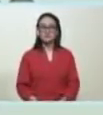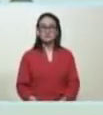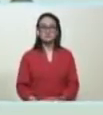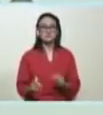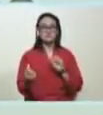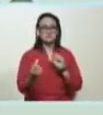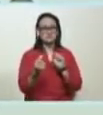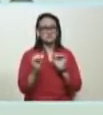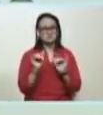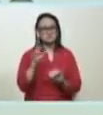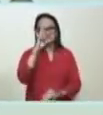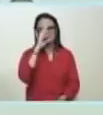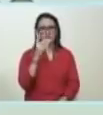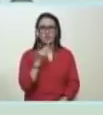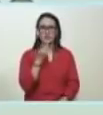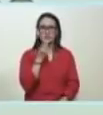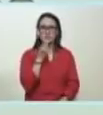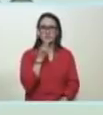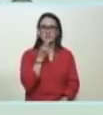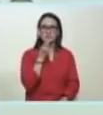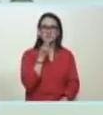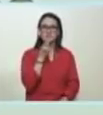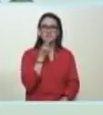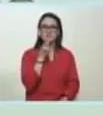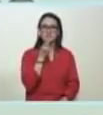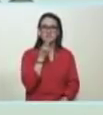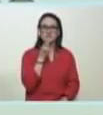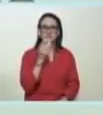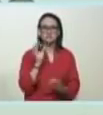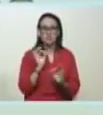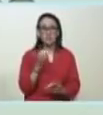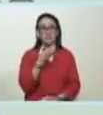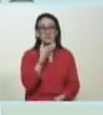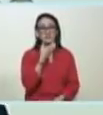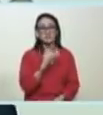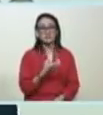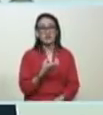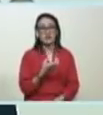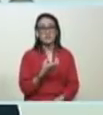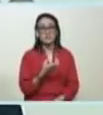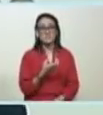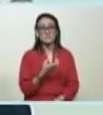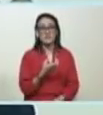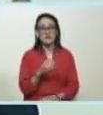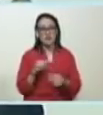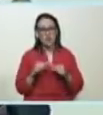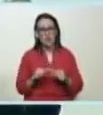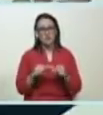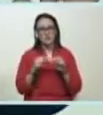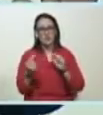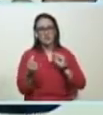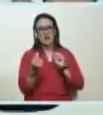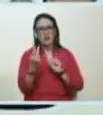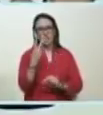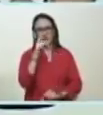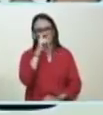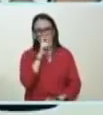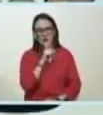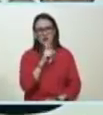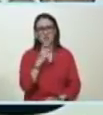Luego, en el diálogo de República Dominicana, instalado en diciembre como continuidad de los diálogos de dos